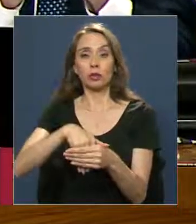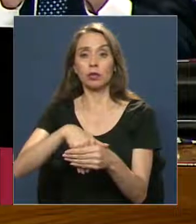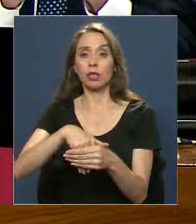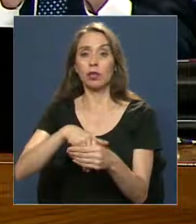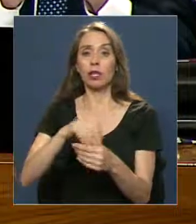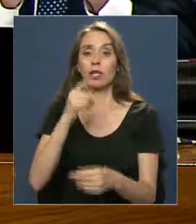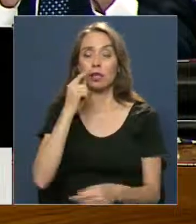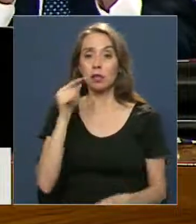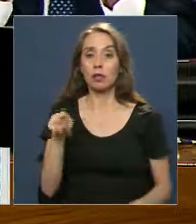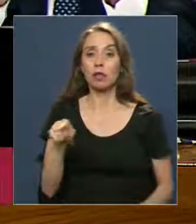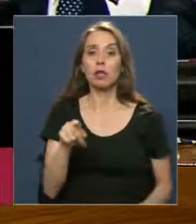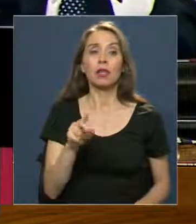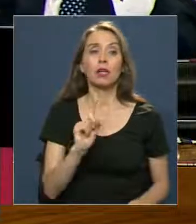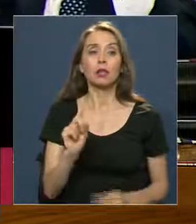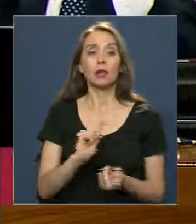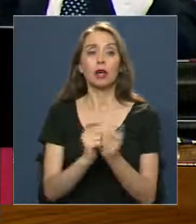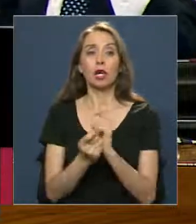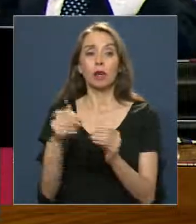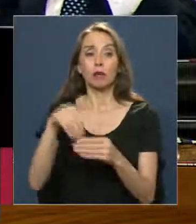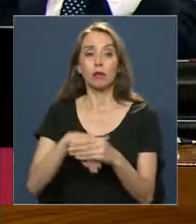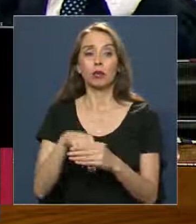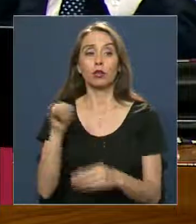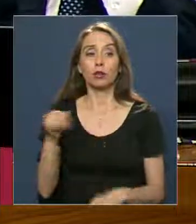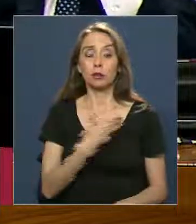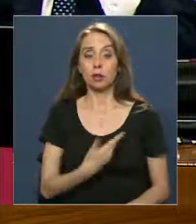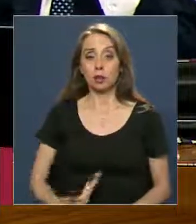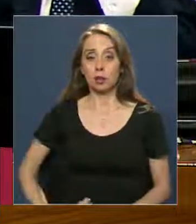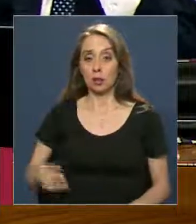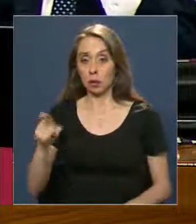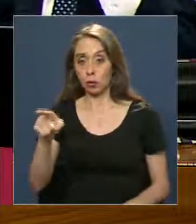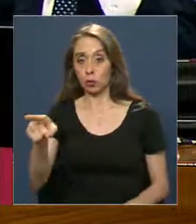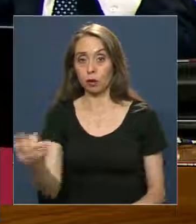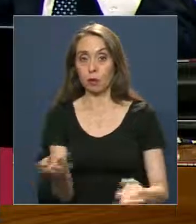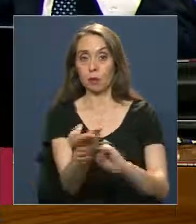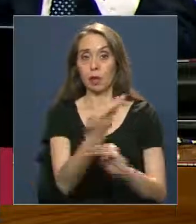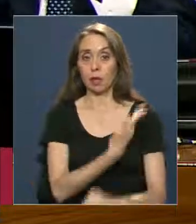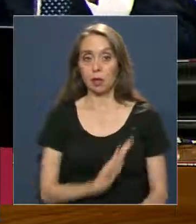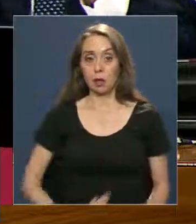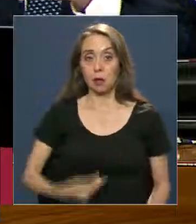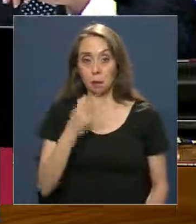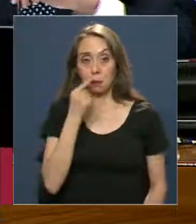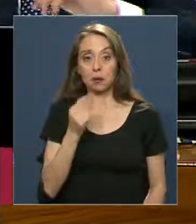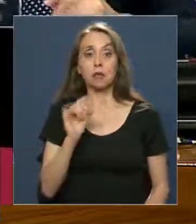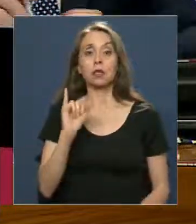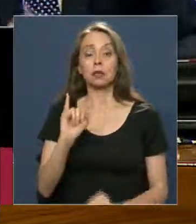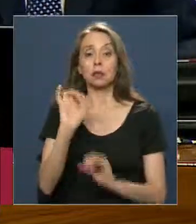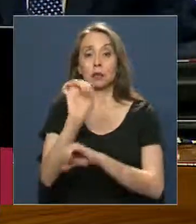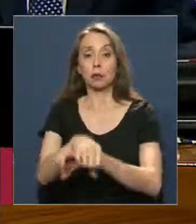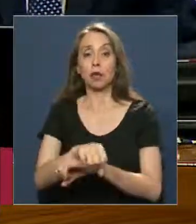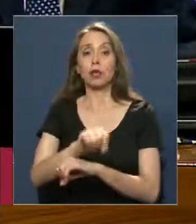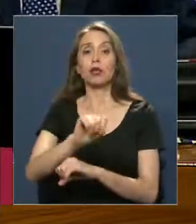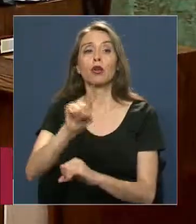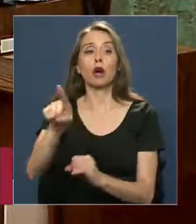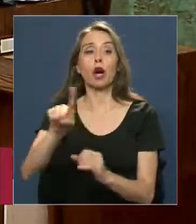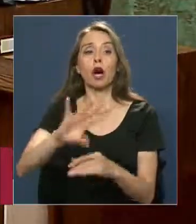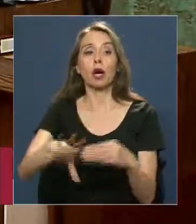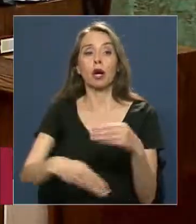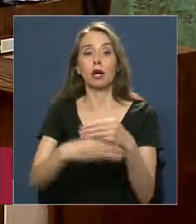no altera el resultado de la votación, si su señoría se lo pide al presidente, yo estoy seguro que el presidente va a acceder a incorporarle su voto.